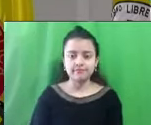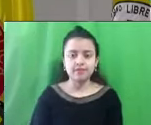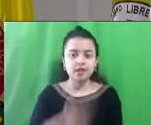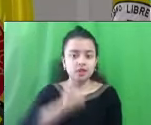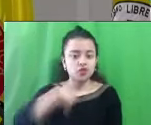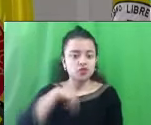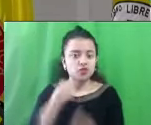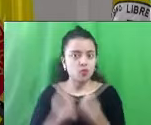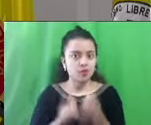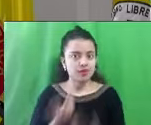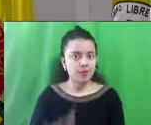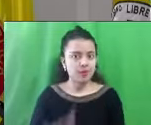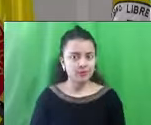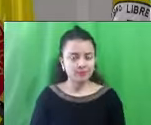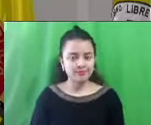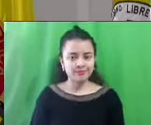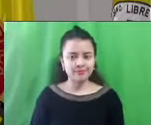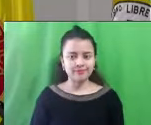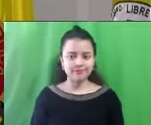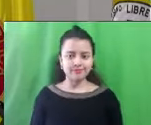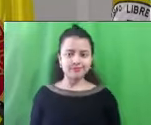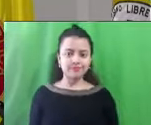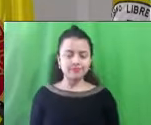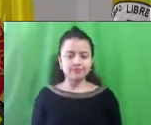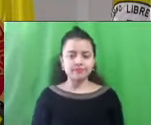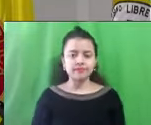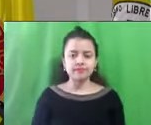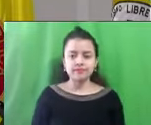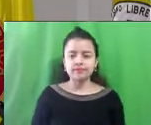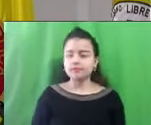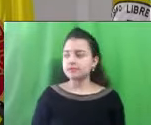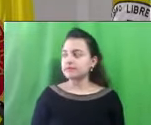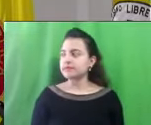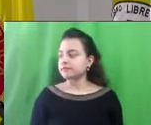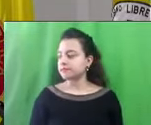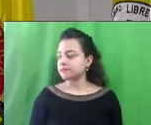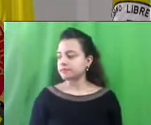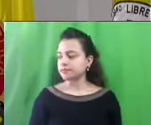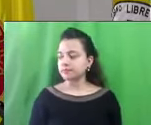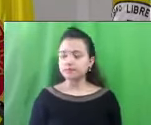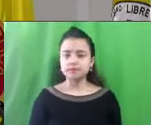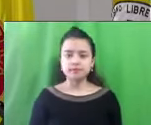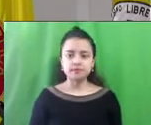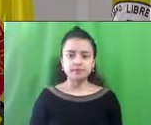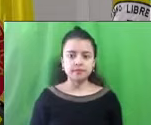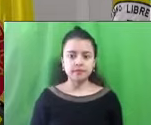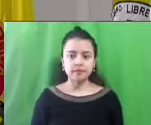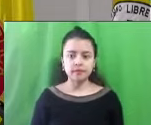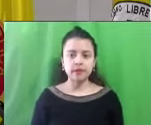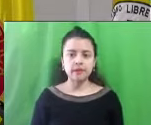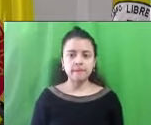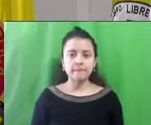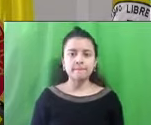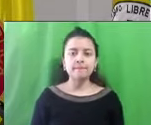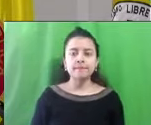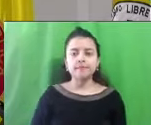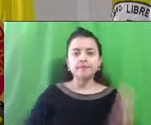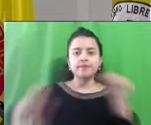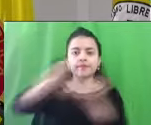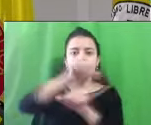funcionando. Continuamos precisamente contándoles toda la gestión. A continuación estaremos con el subgerente financiero Jorge